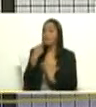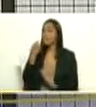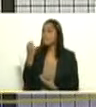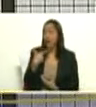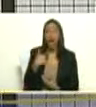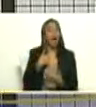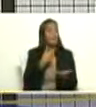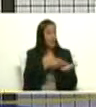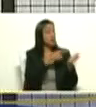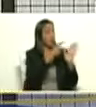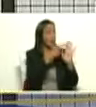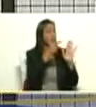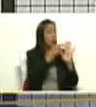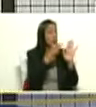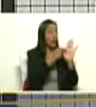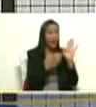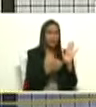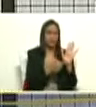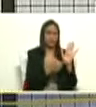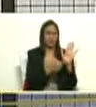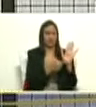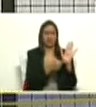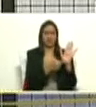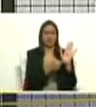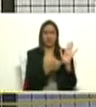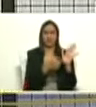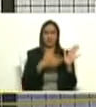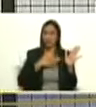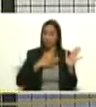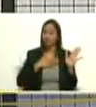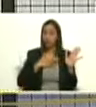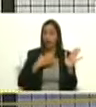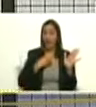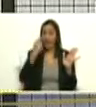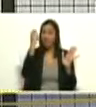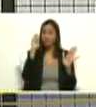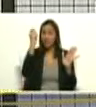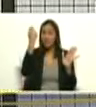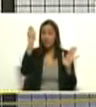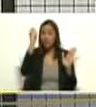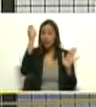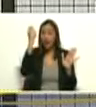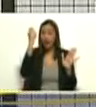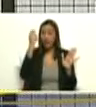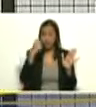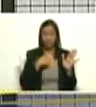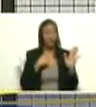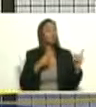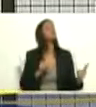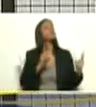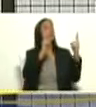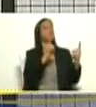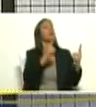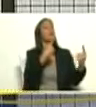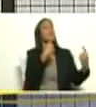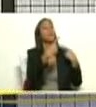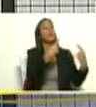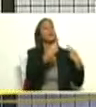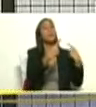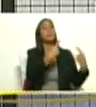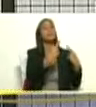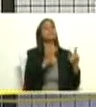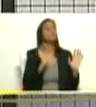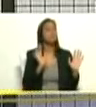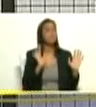listo yo era alzadito Pues yo era diputado yo era alzadito bueno era candidato y